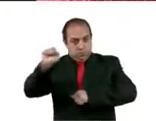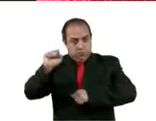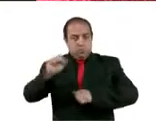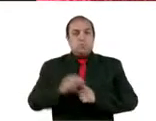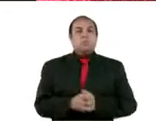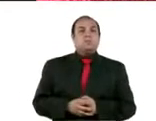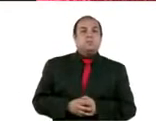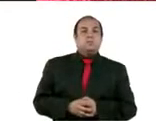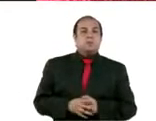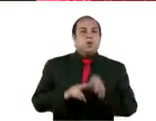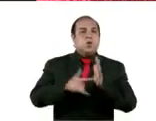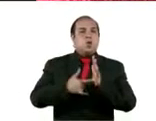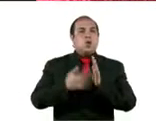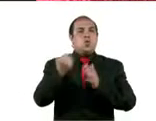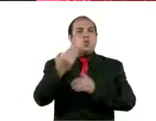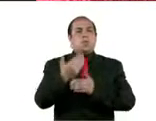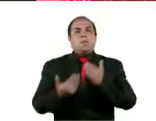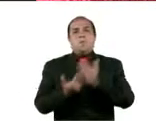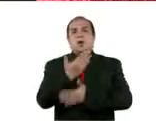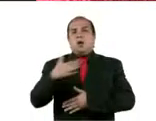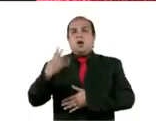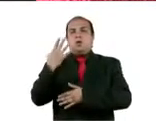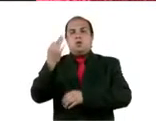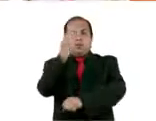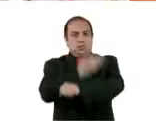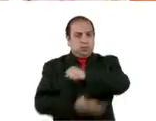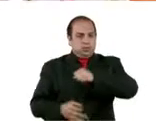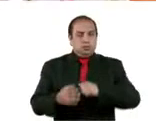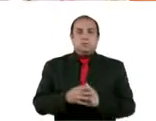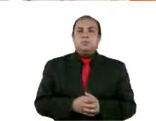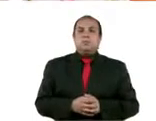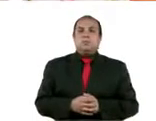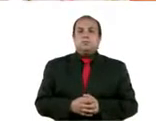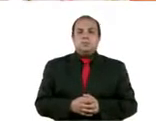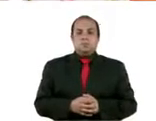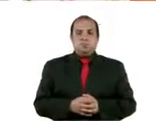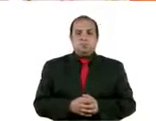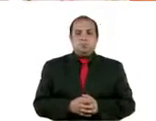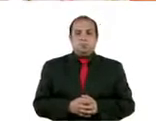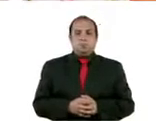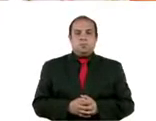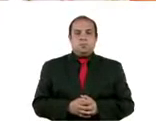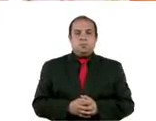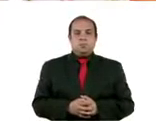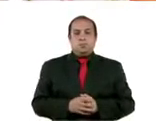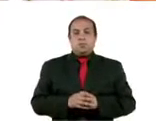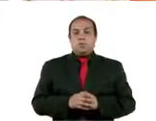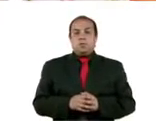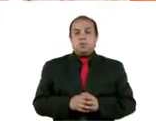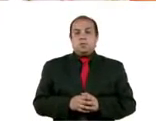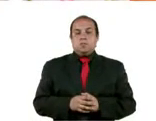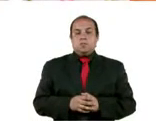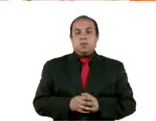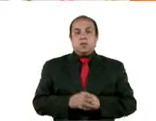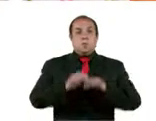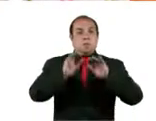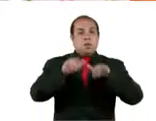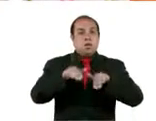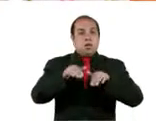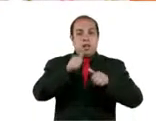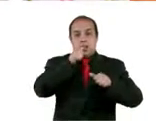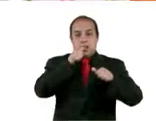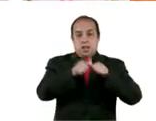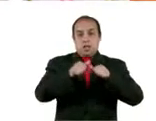sábado de 9 de la mañana a 4 de la tarde. Adelante. Y bueno, se van a anotar por